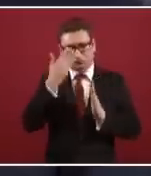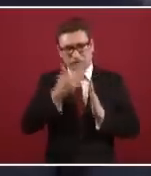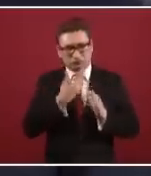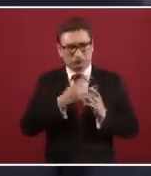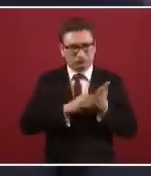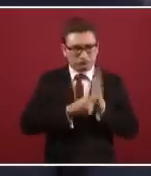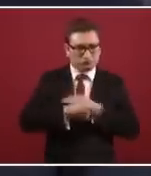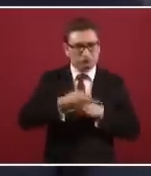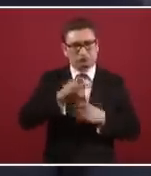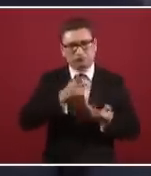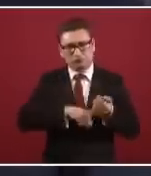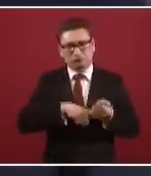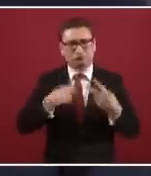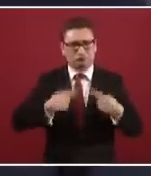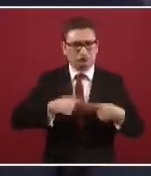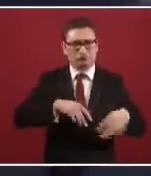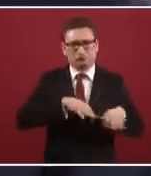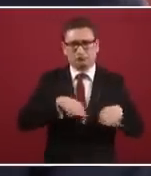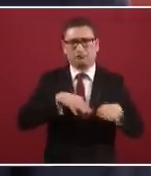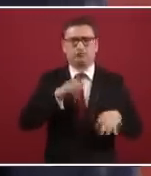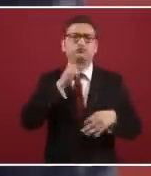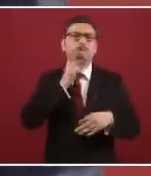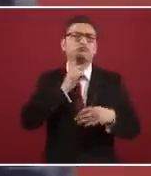petroleros, con